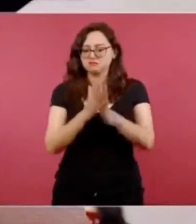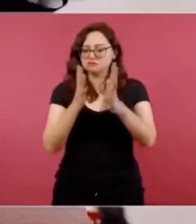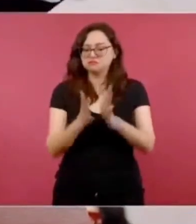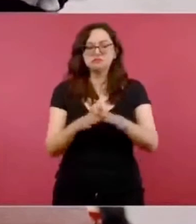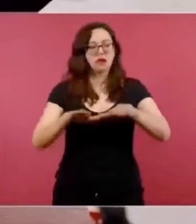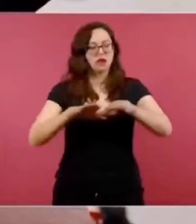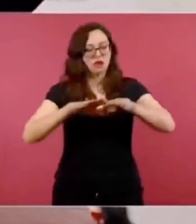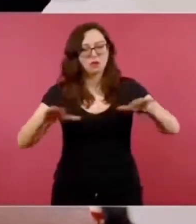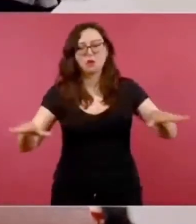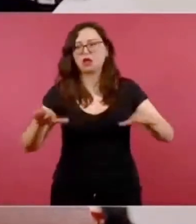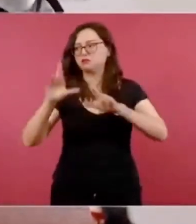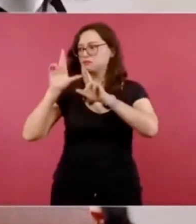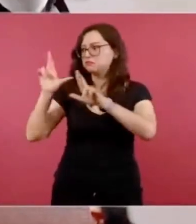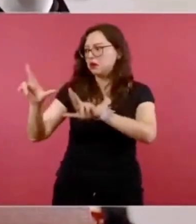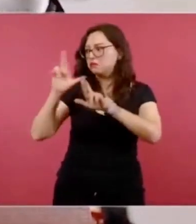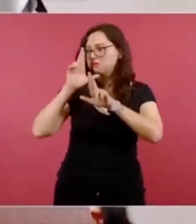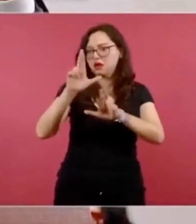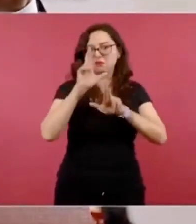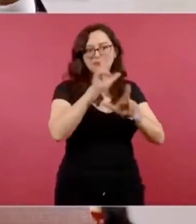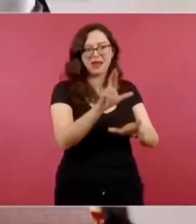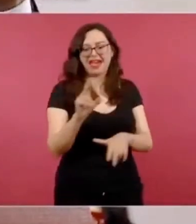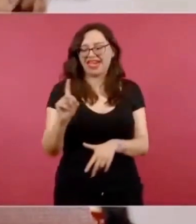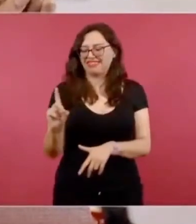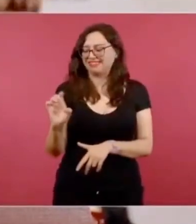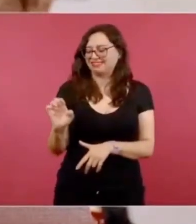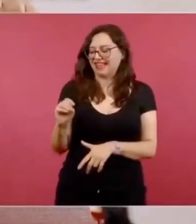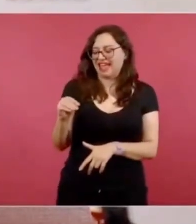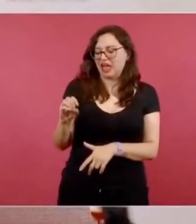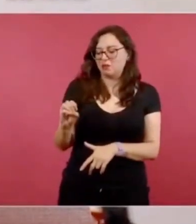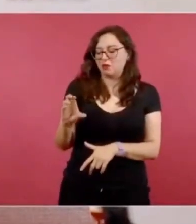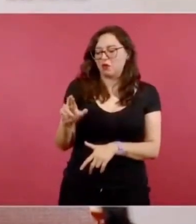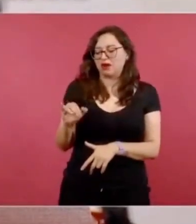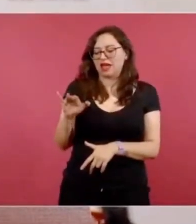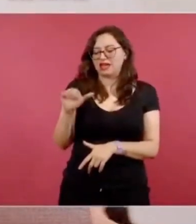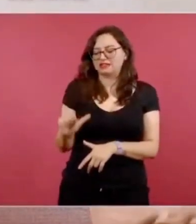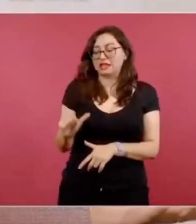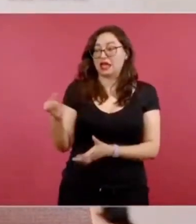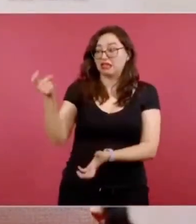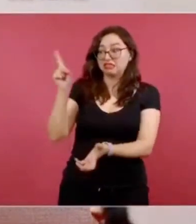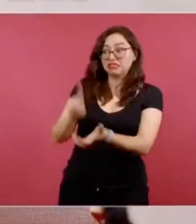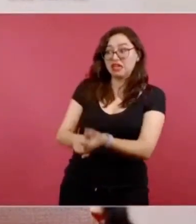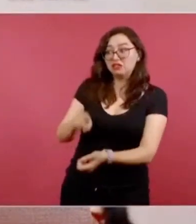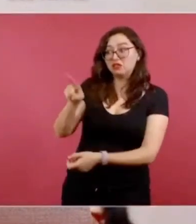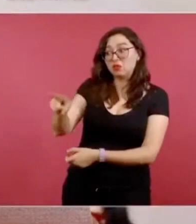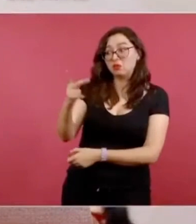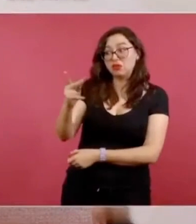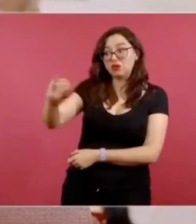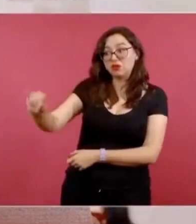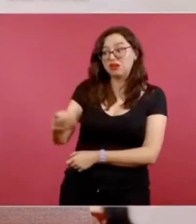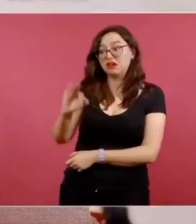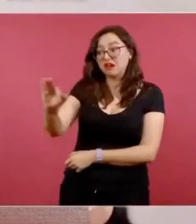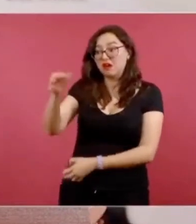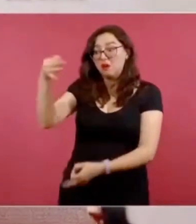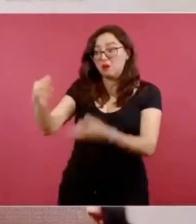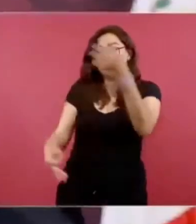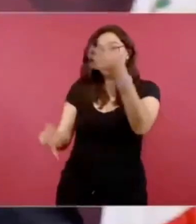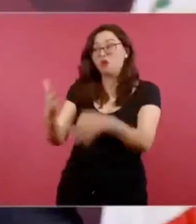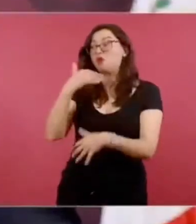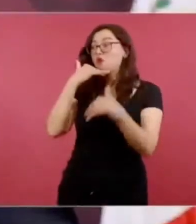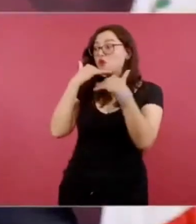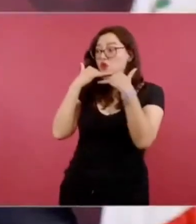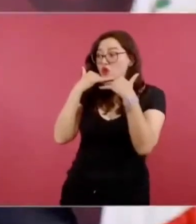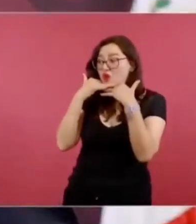corresponde a los mismos integrantes del Poder Judicial llevar a cabo la reforma y acabar con la